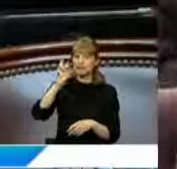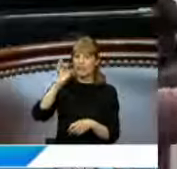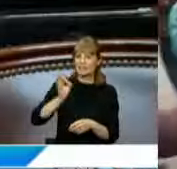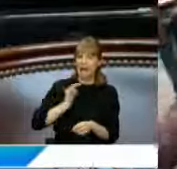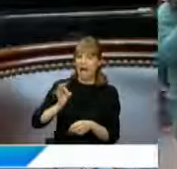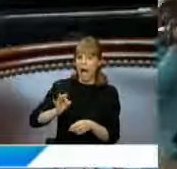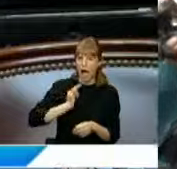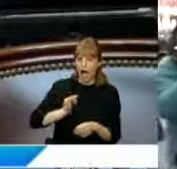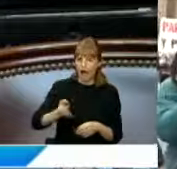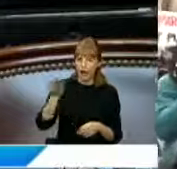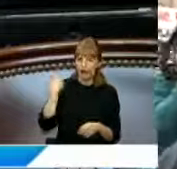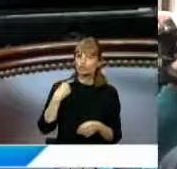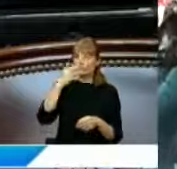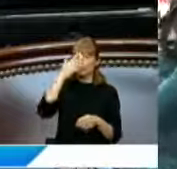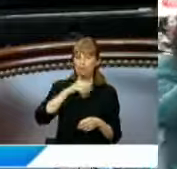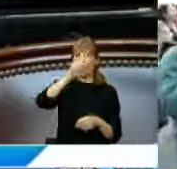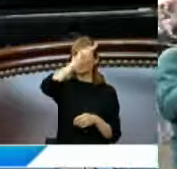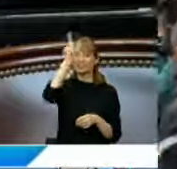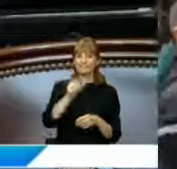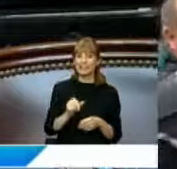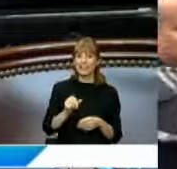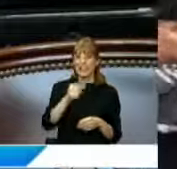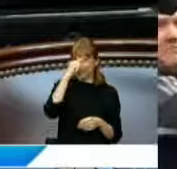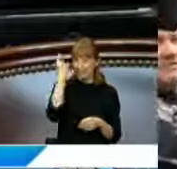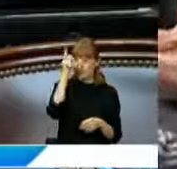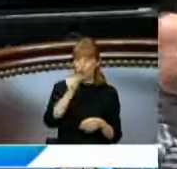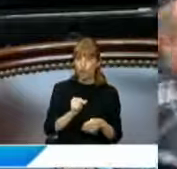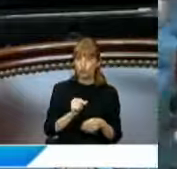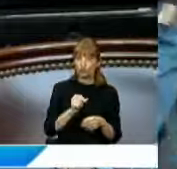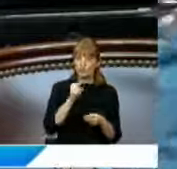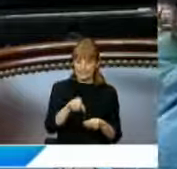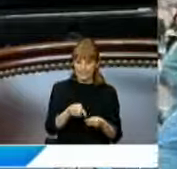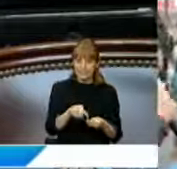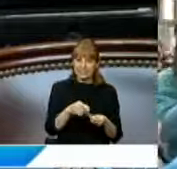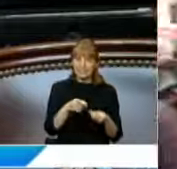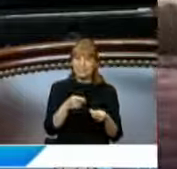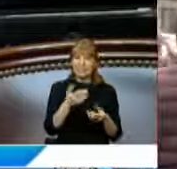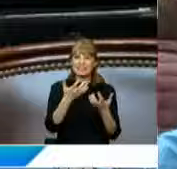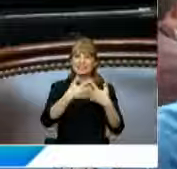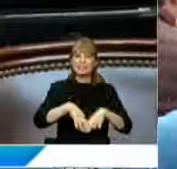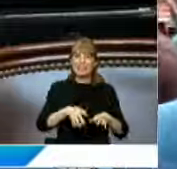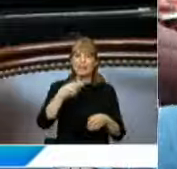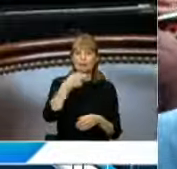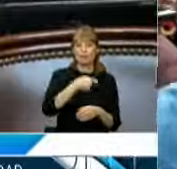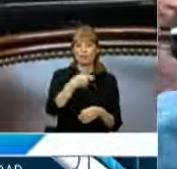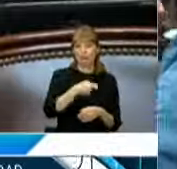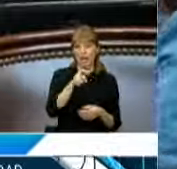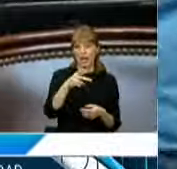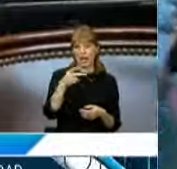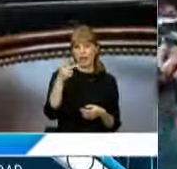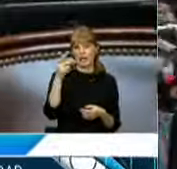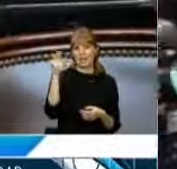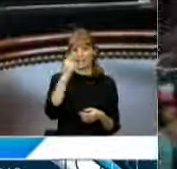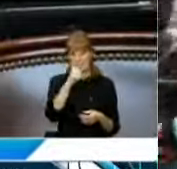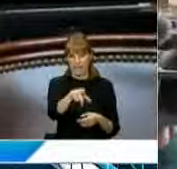años y luego lo hizo en la Nación, dejó en esta situación al sistema previsional,